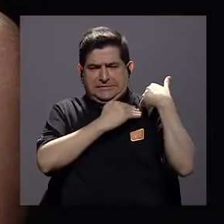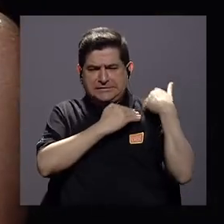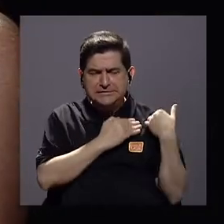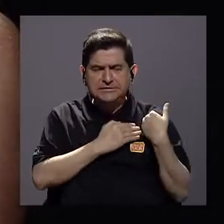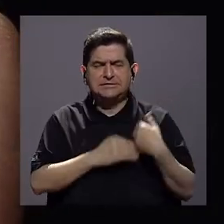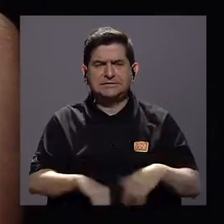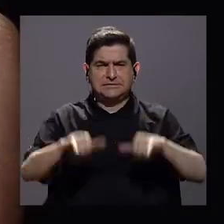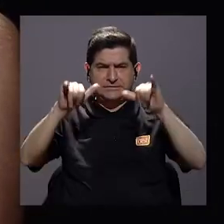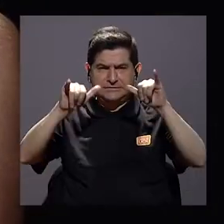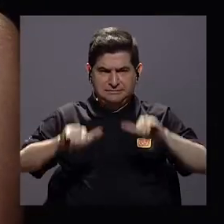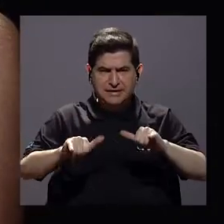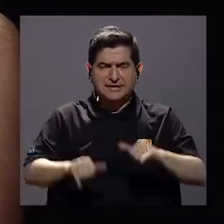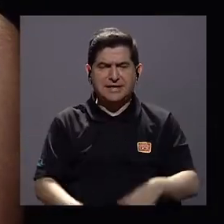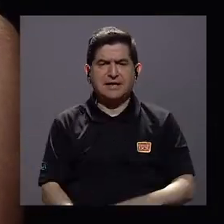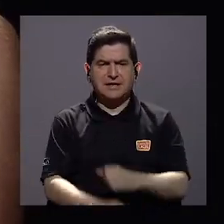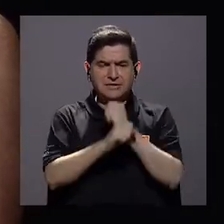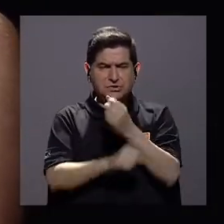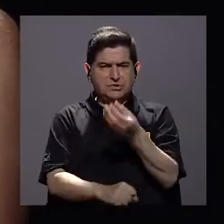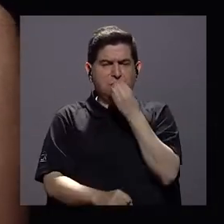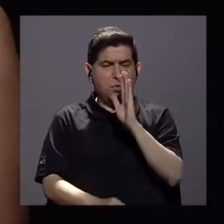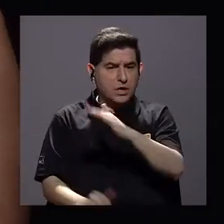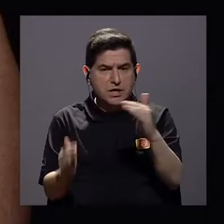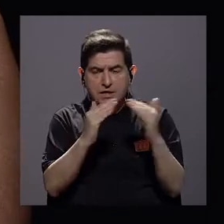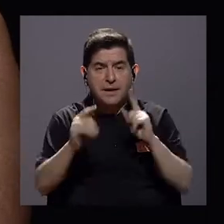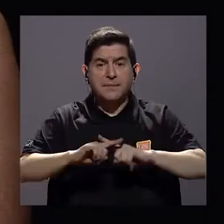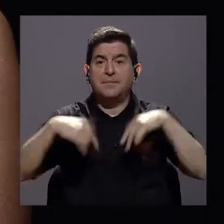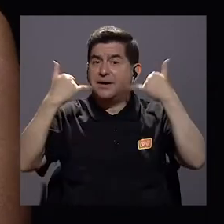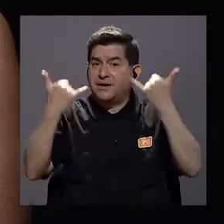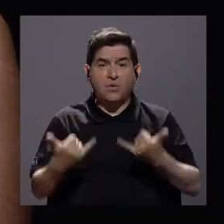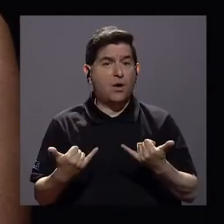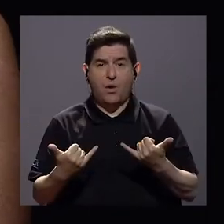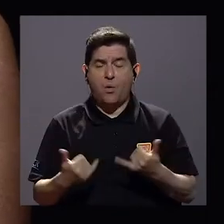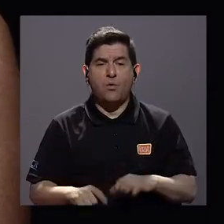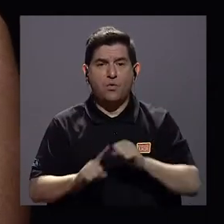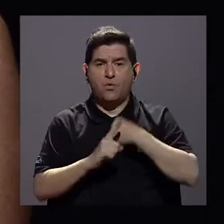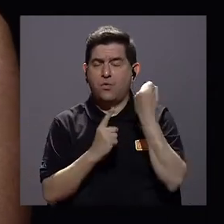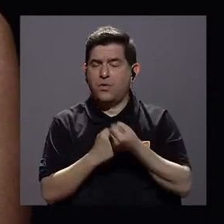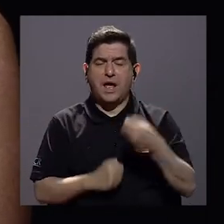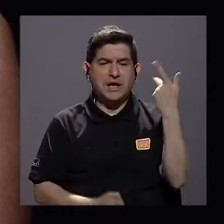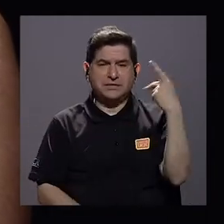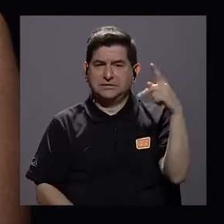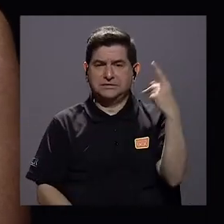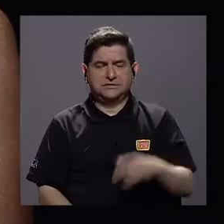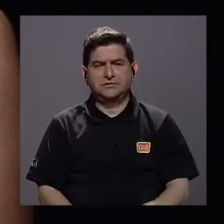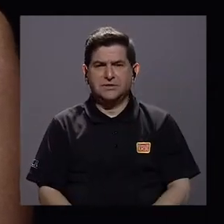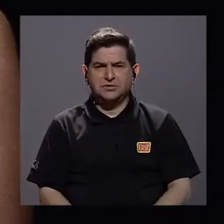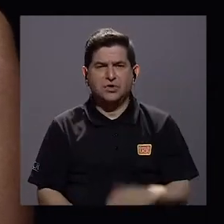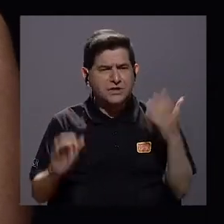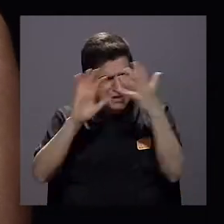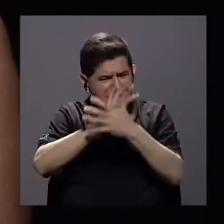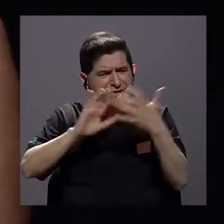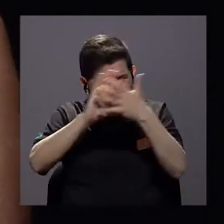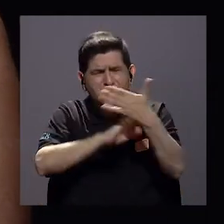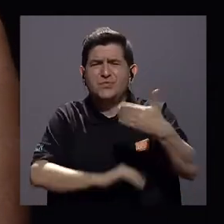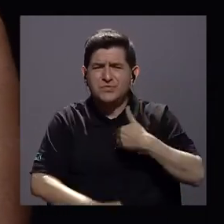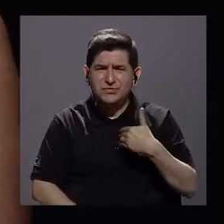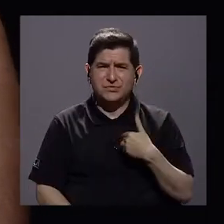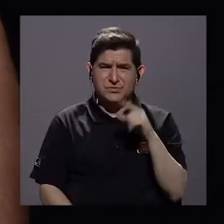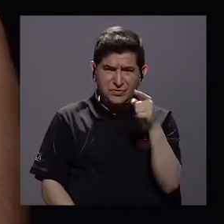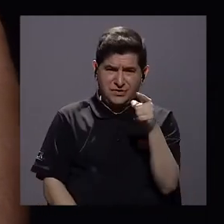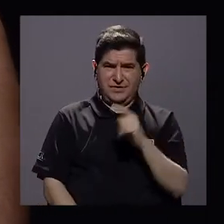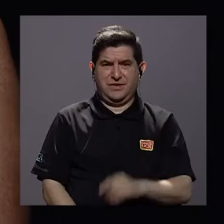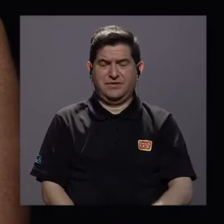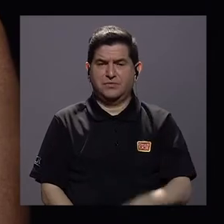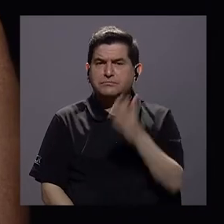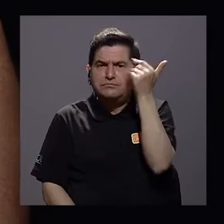la seguridad alimentaria en sus comunidades, pero que en este momento definitivamente está en un riesgo muy grande y está muy confundido. Lo tienen